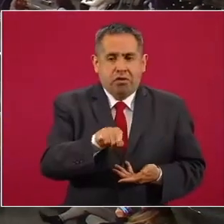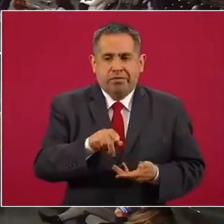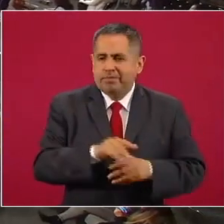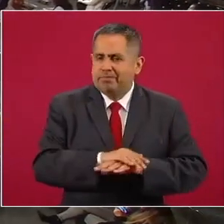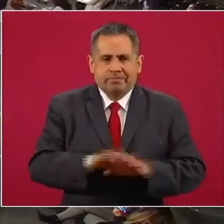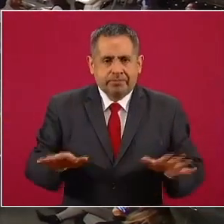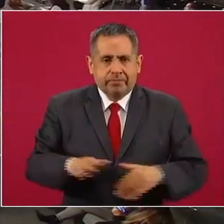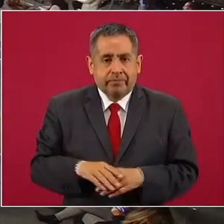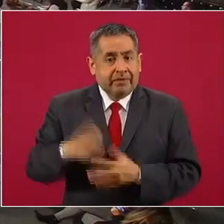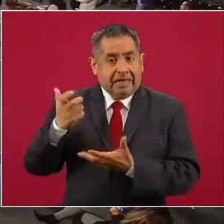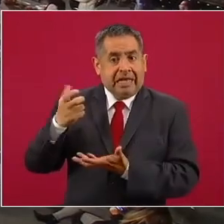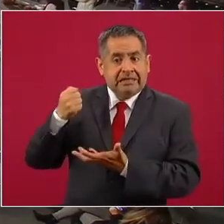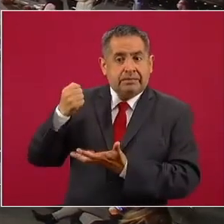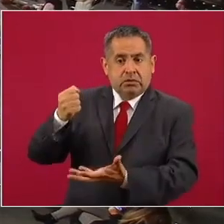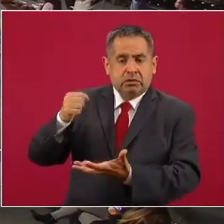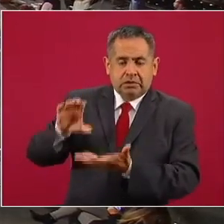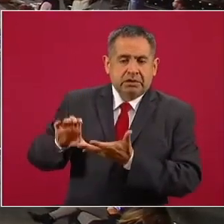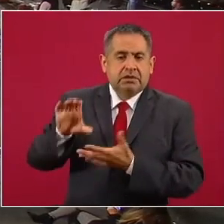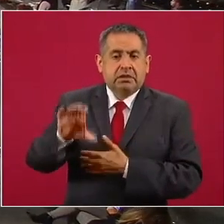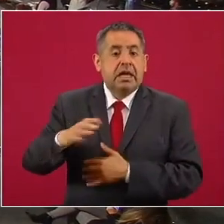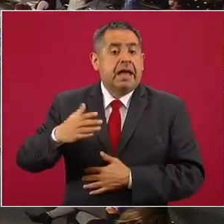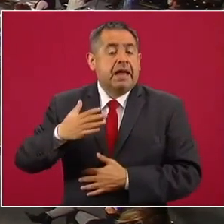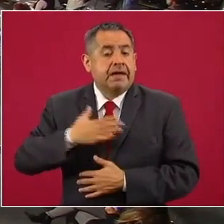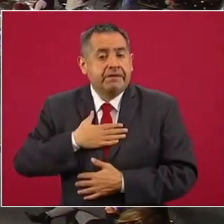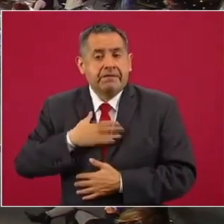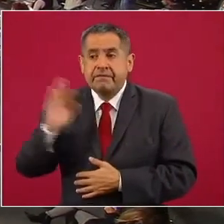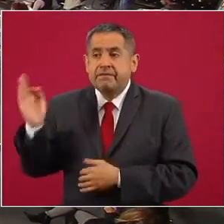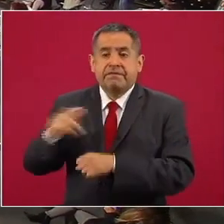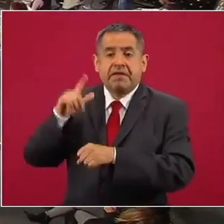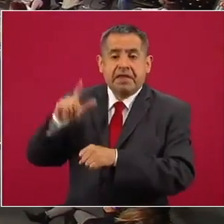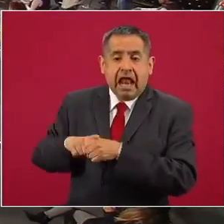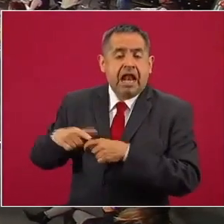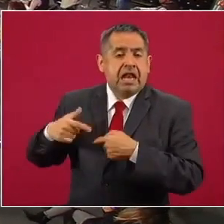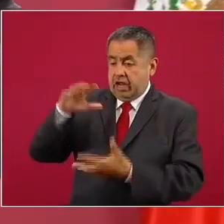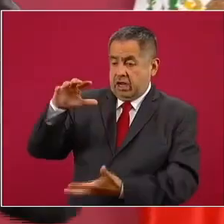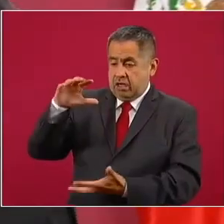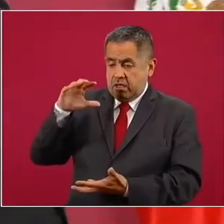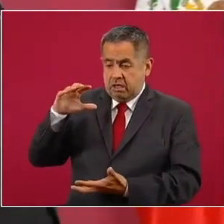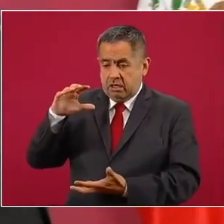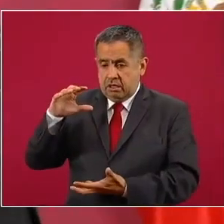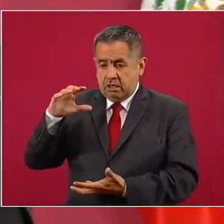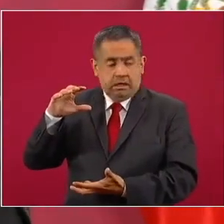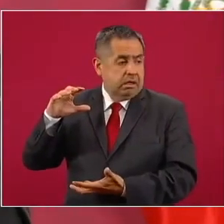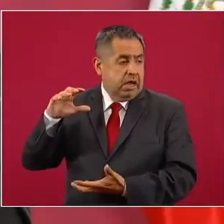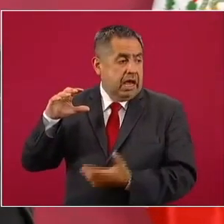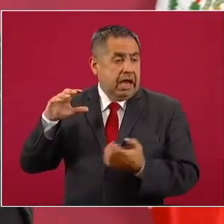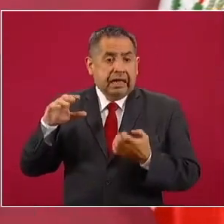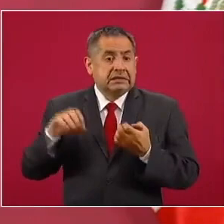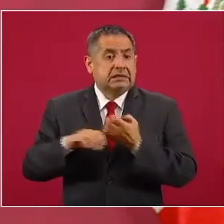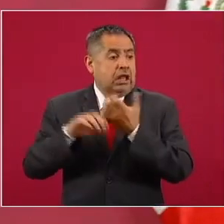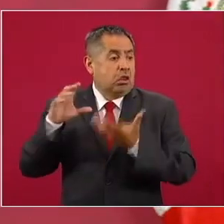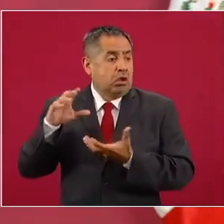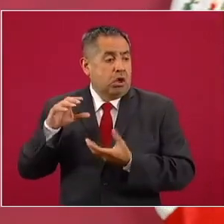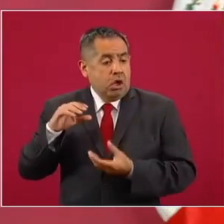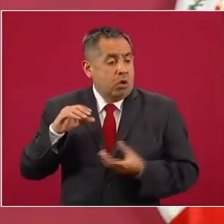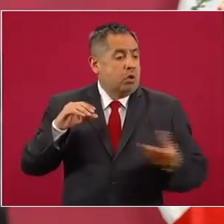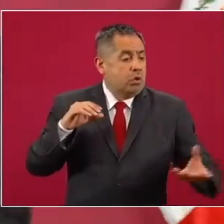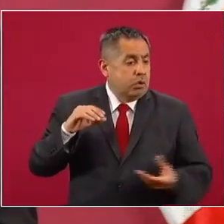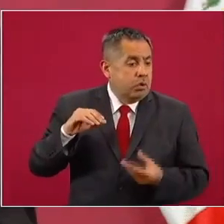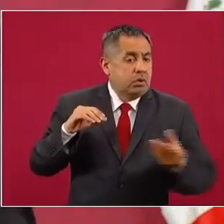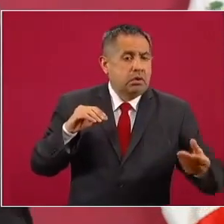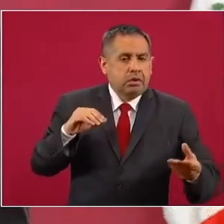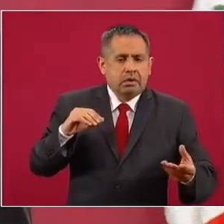entregar lo que corresponde al gobierno federal a los estados si muchos de estos